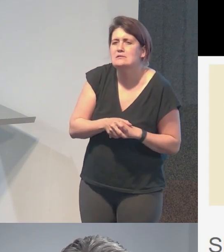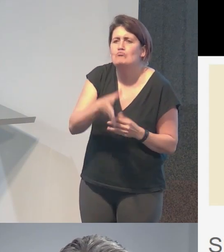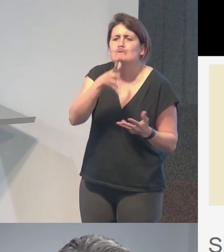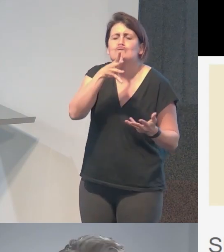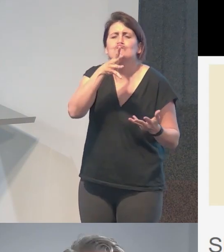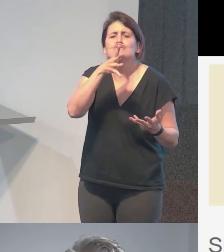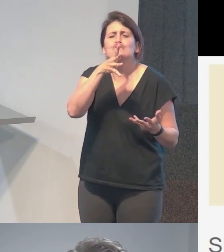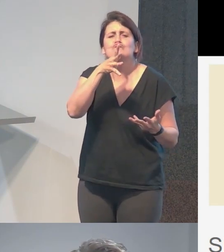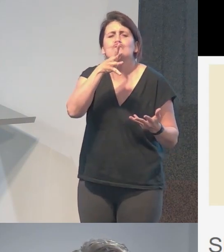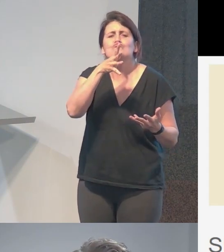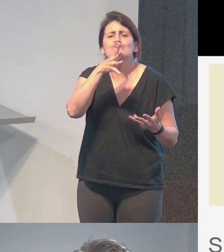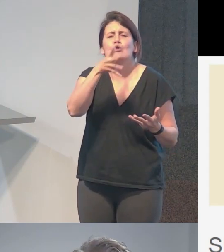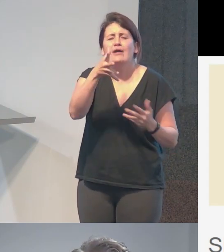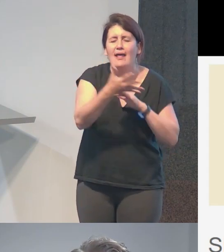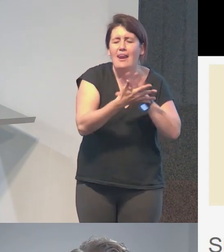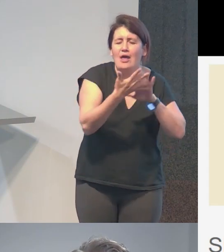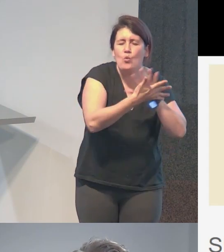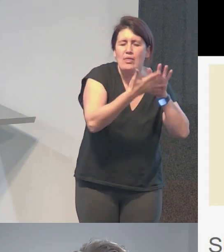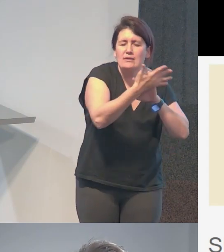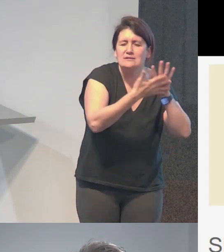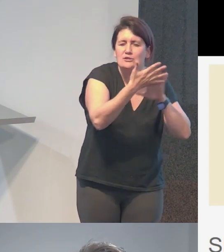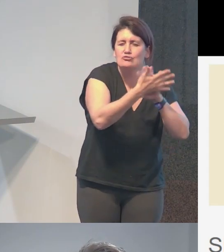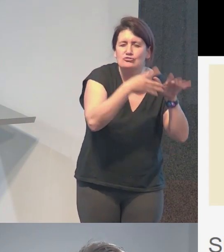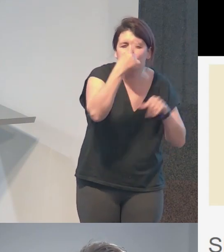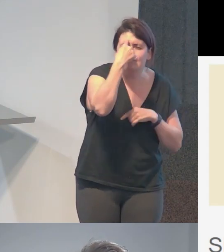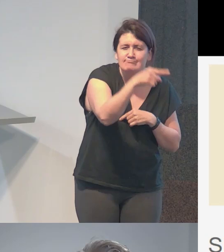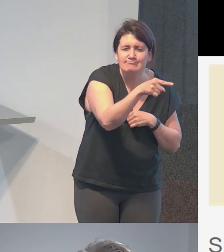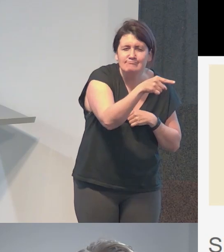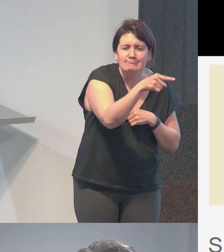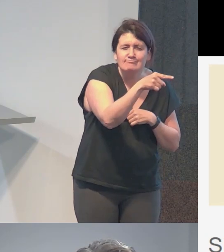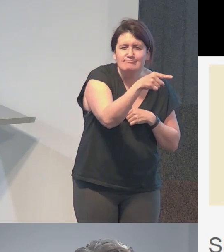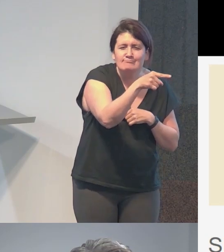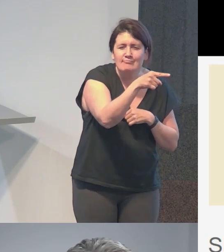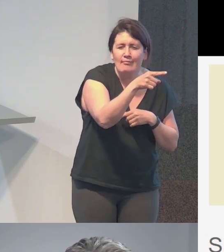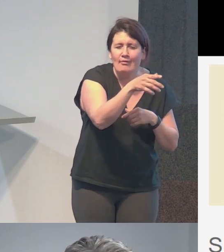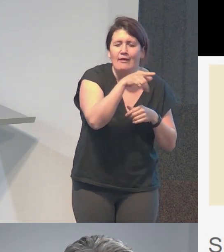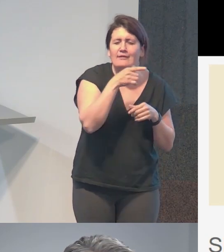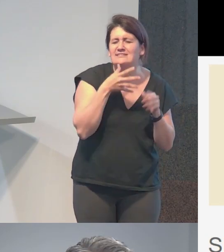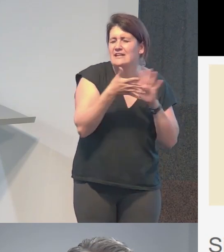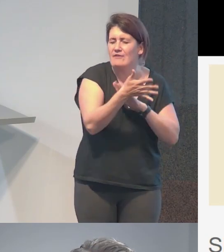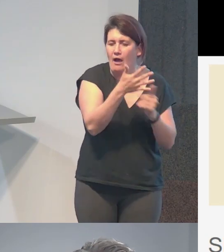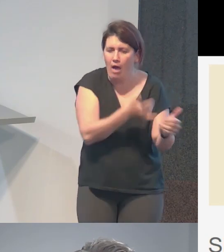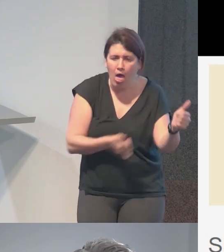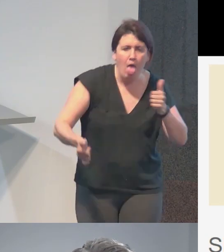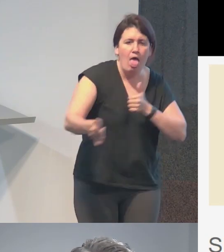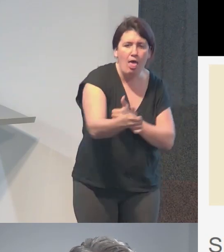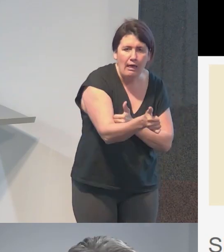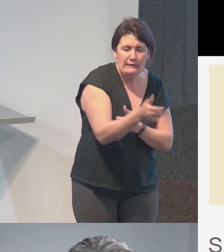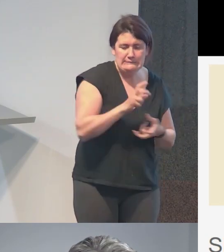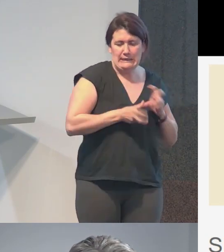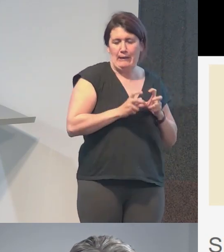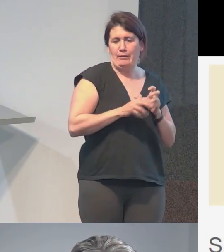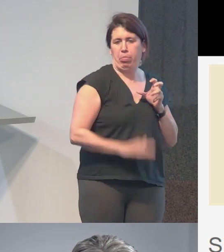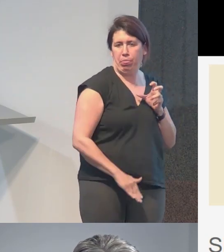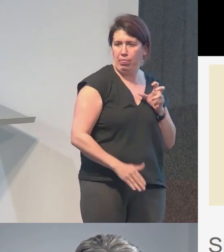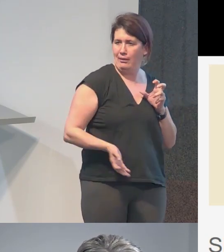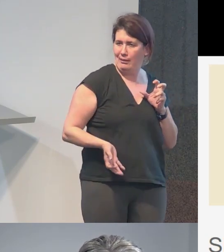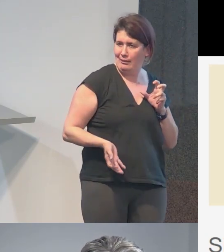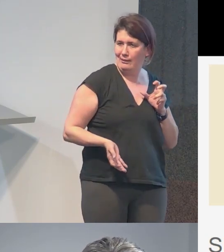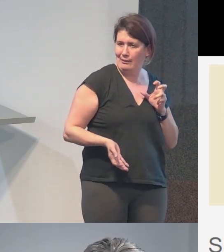¿Por qué saber una lengua de signos te pone por delante de la inteligencia